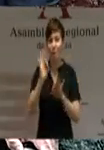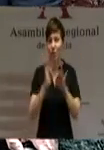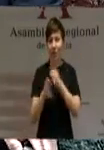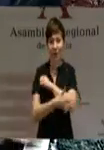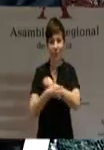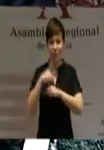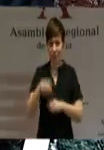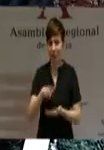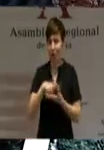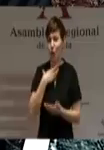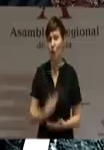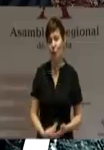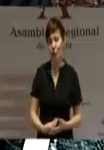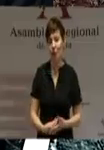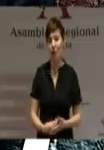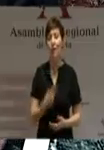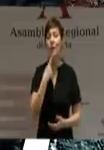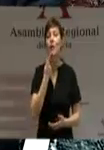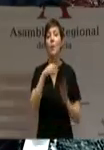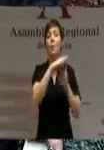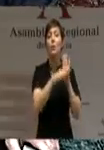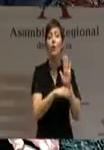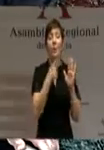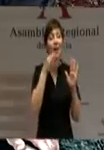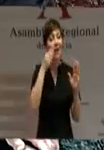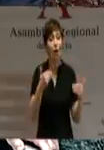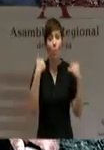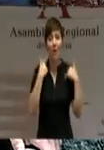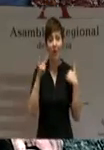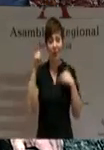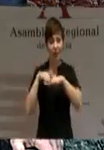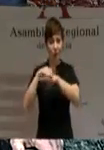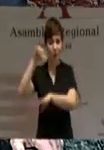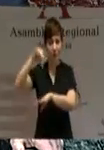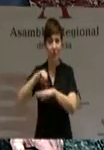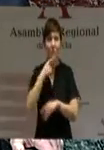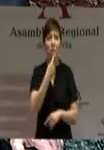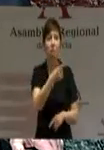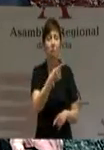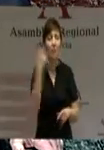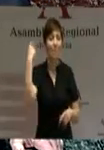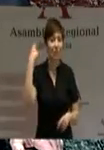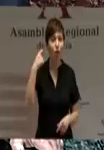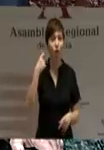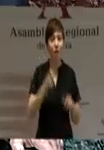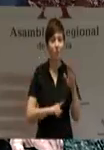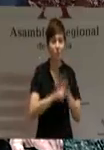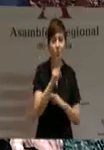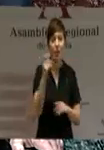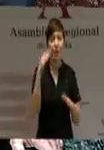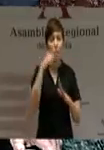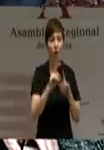dicho programa, aunque sea competencia nacional, de una revalorización automática de las pensiones y no de su congelación. Otra mentira para